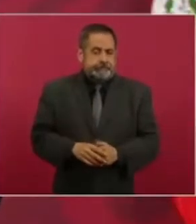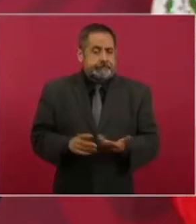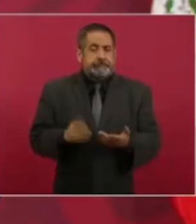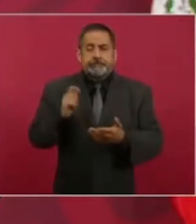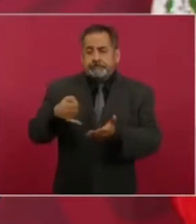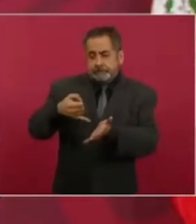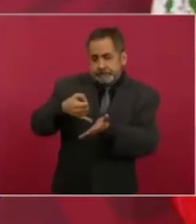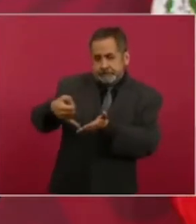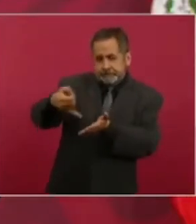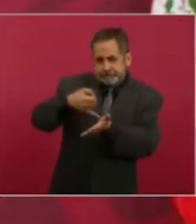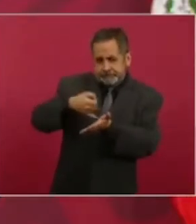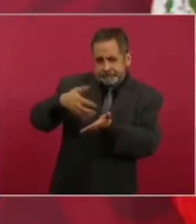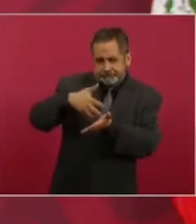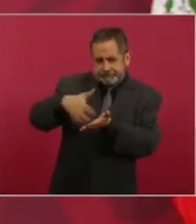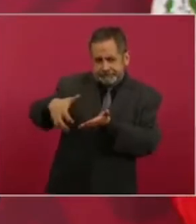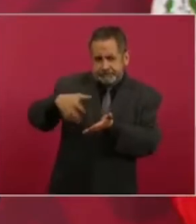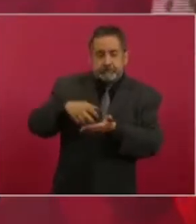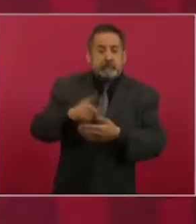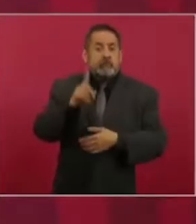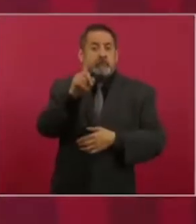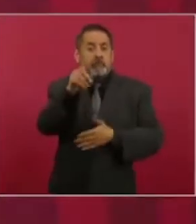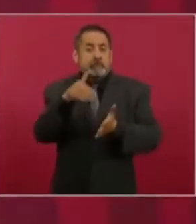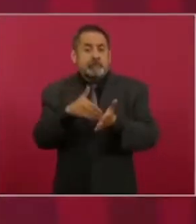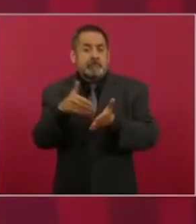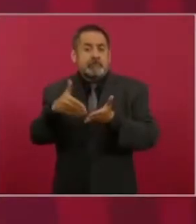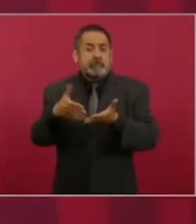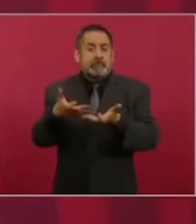Sembrar más de 1 millón de hectáreas